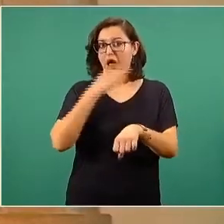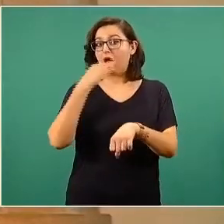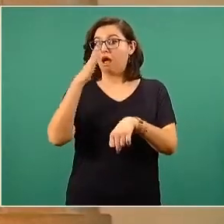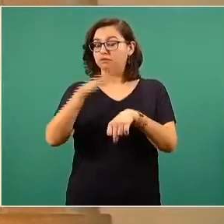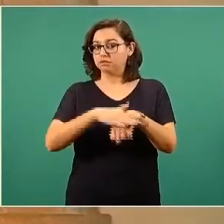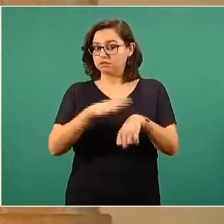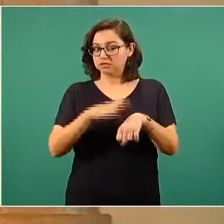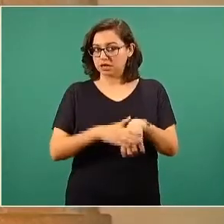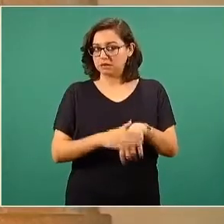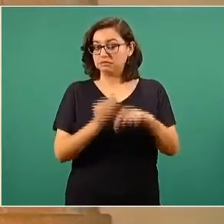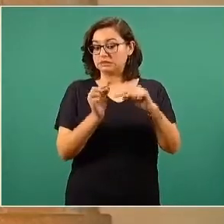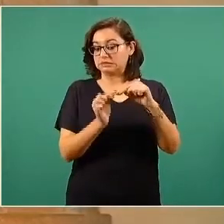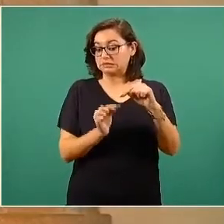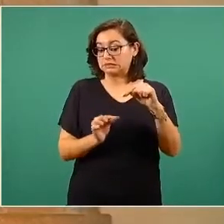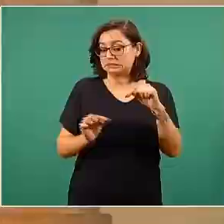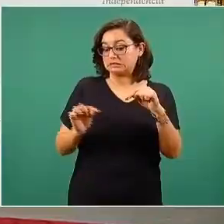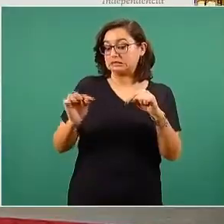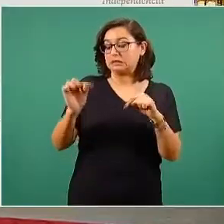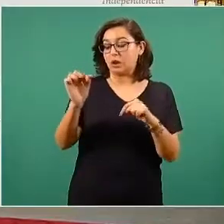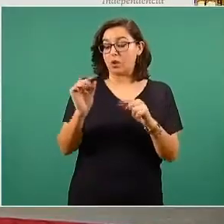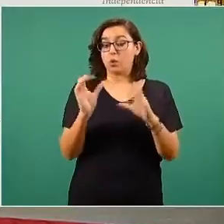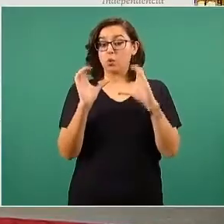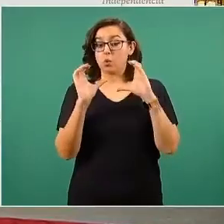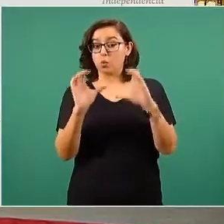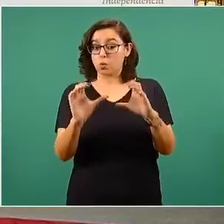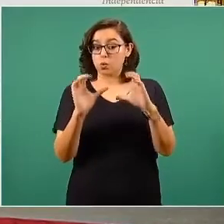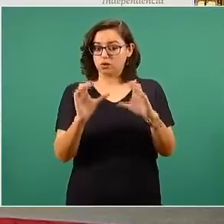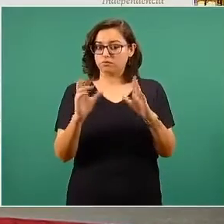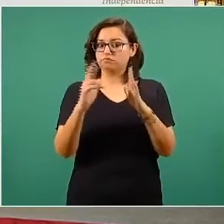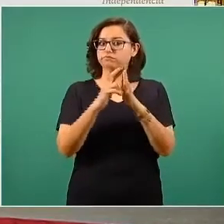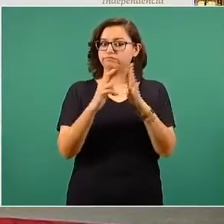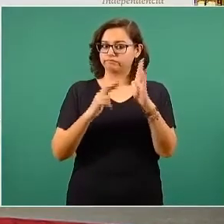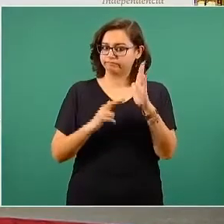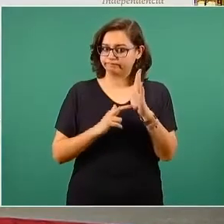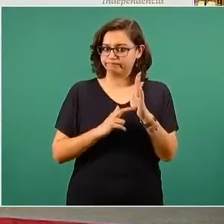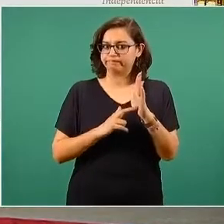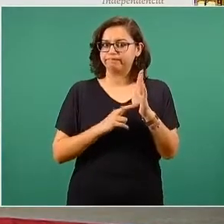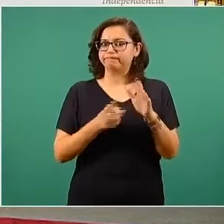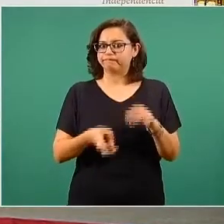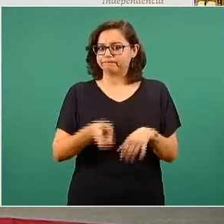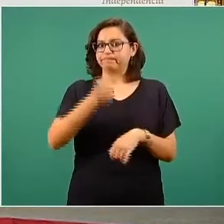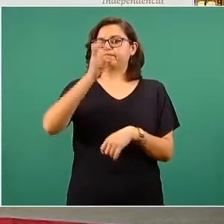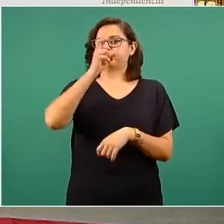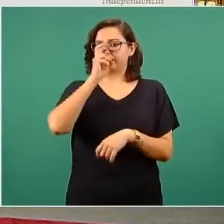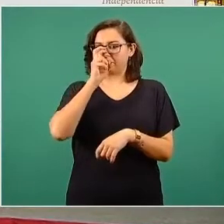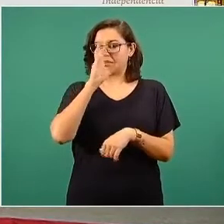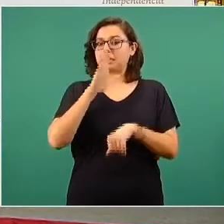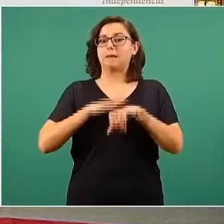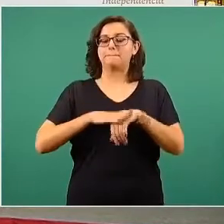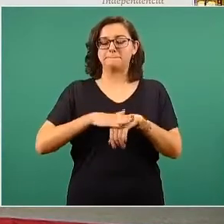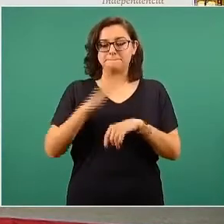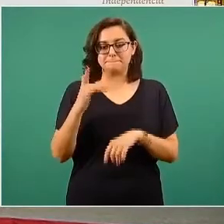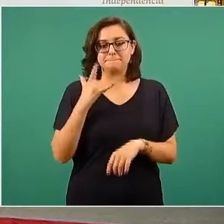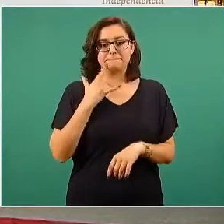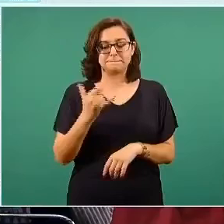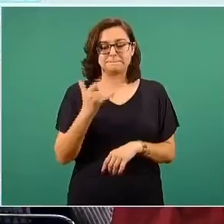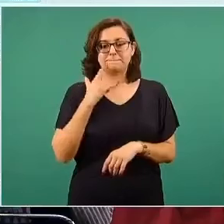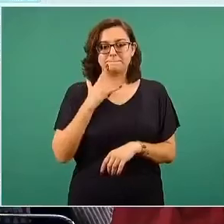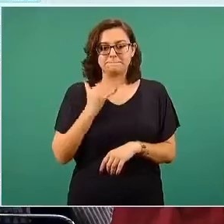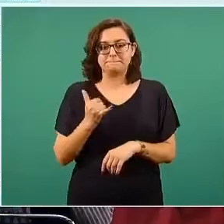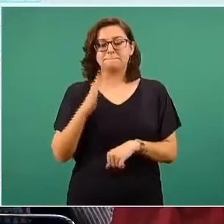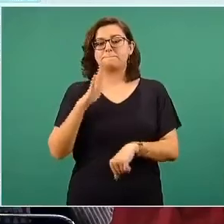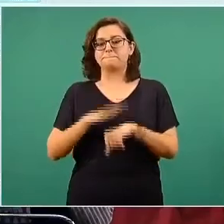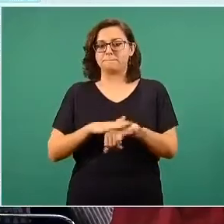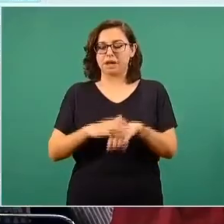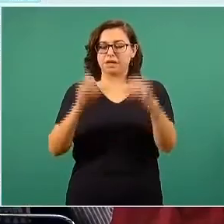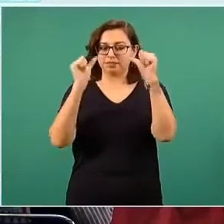de prevención o inclusive aprovechamos para reforzarlas porque resulta que en algún municipio o en alguna entidad se habían a lo